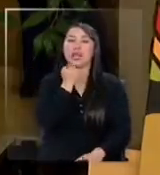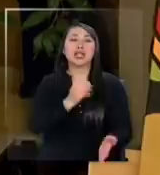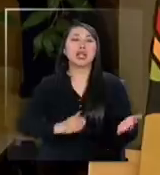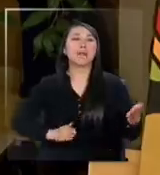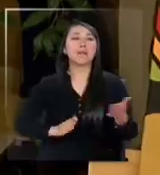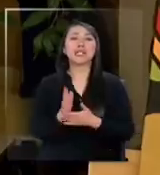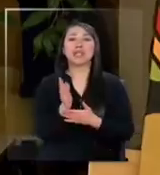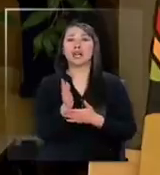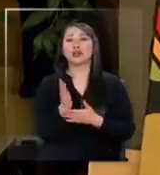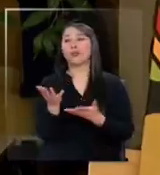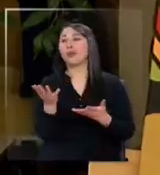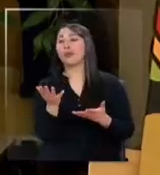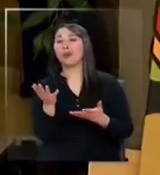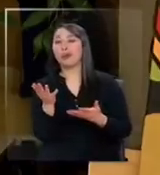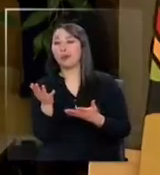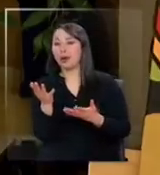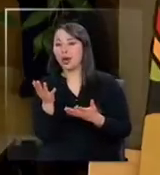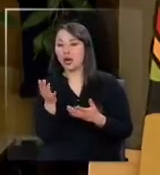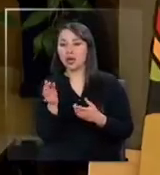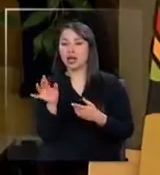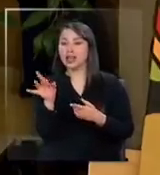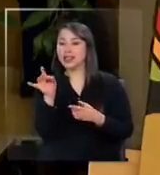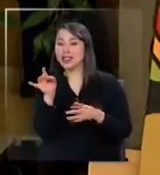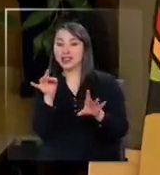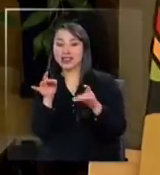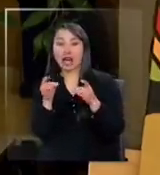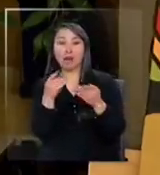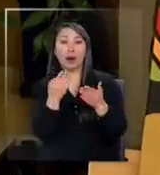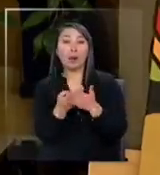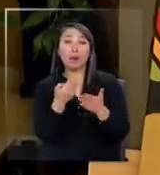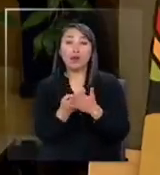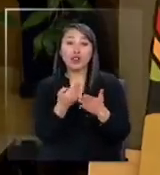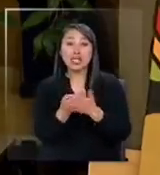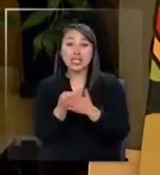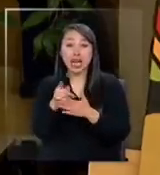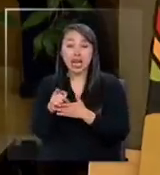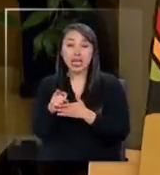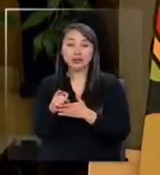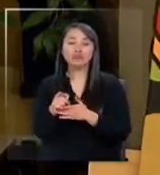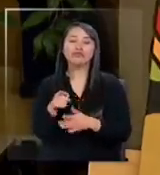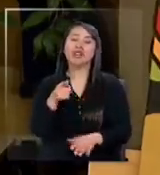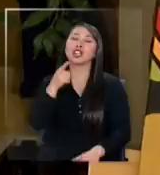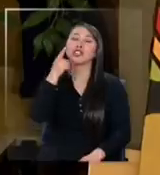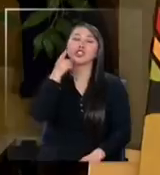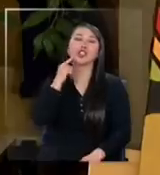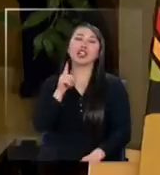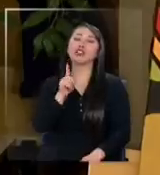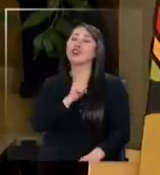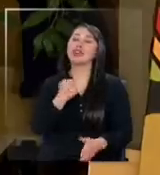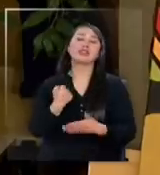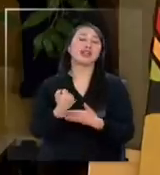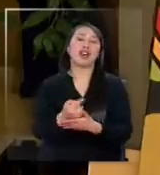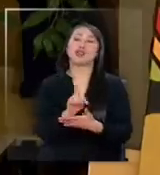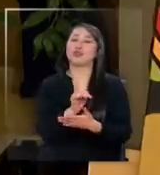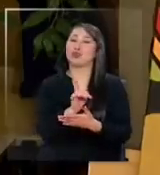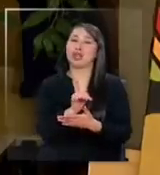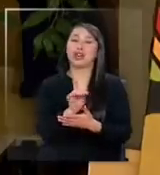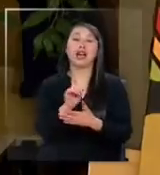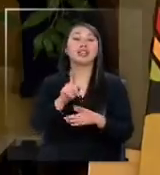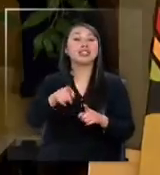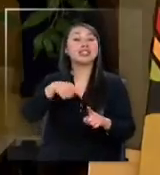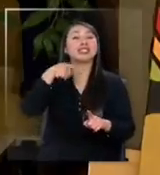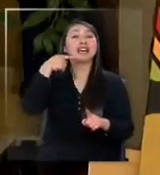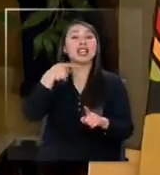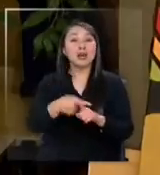empezar a buscar pequeñas ventajas de esto, simplemente no solamente no vamos a ser un factor de solución, sino que vamos a ser un